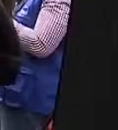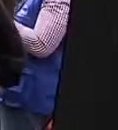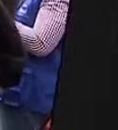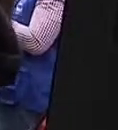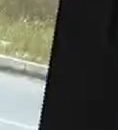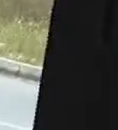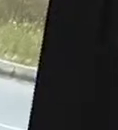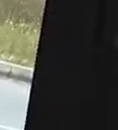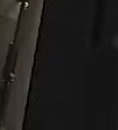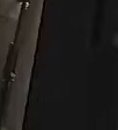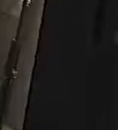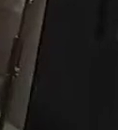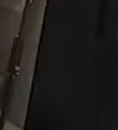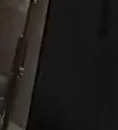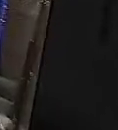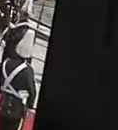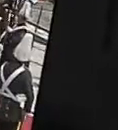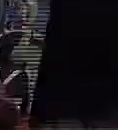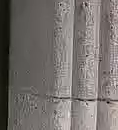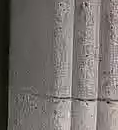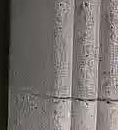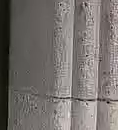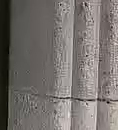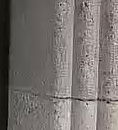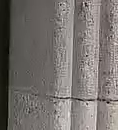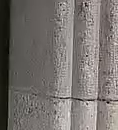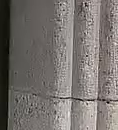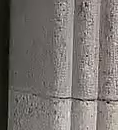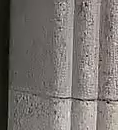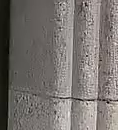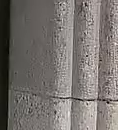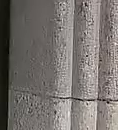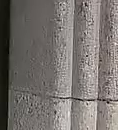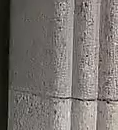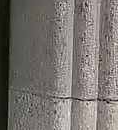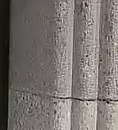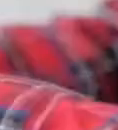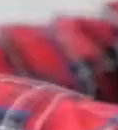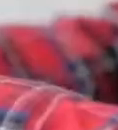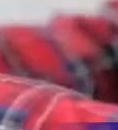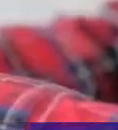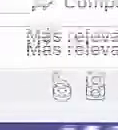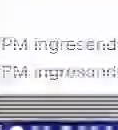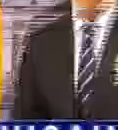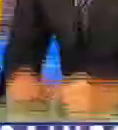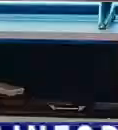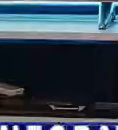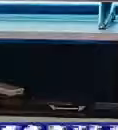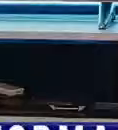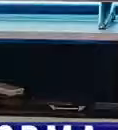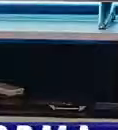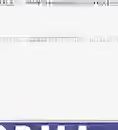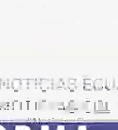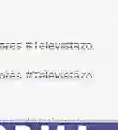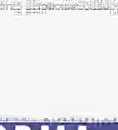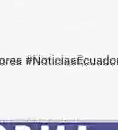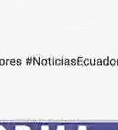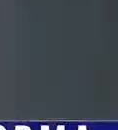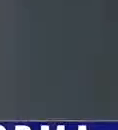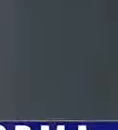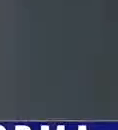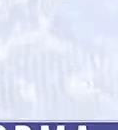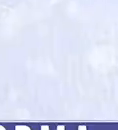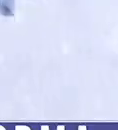pueda. Puedes estar informado desde cualquier lugar, sin importar la hora y por la plataforma que quieras. Porque no estamos en una sola